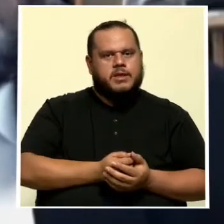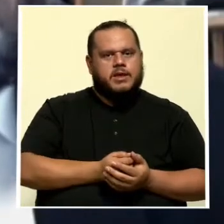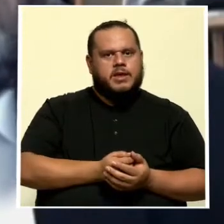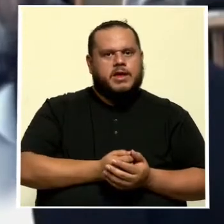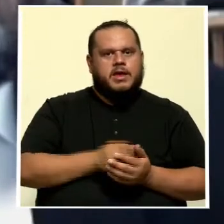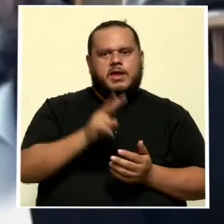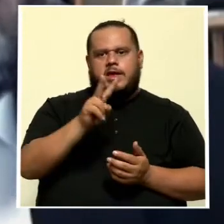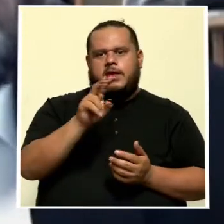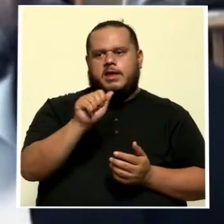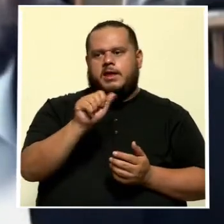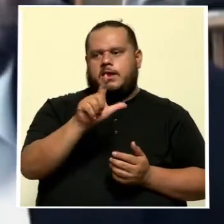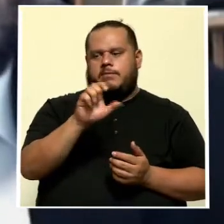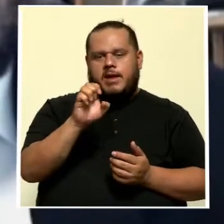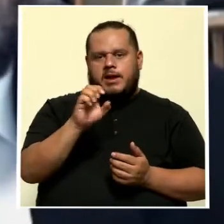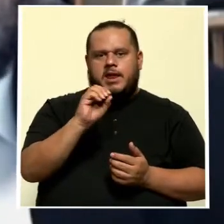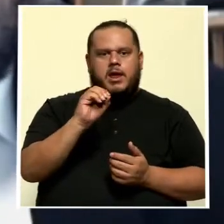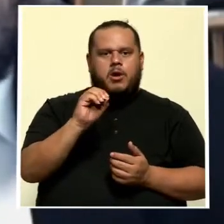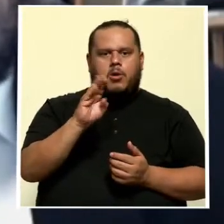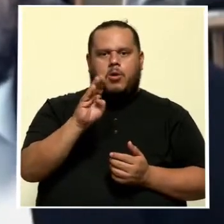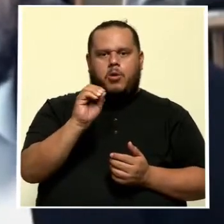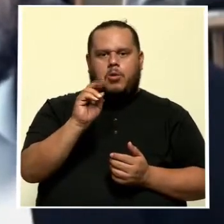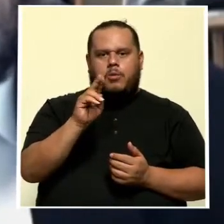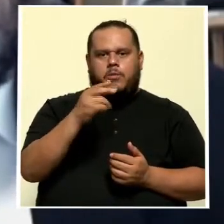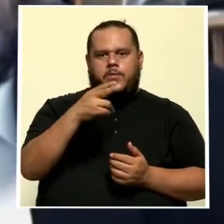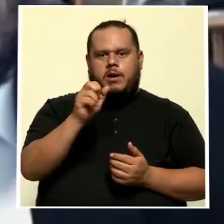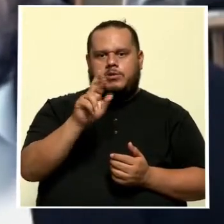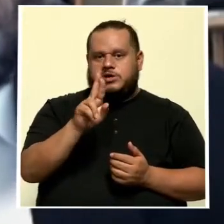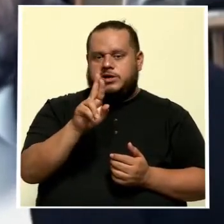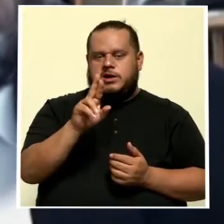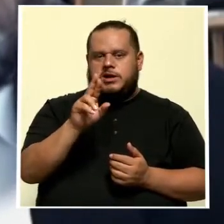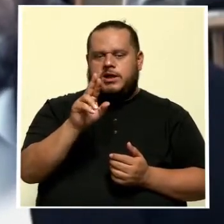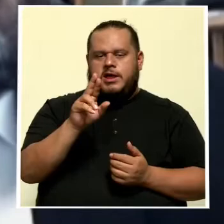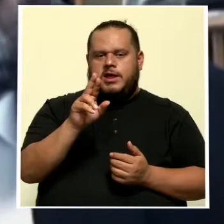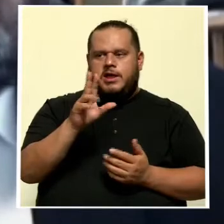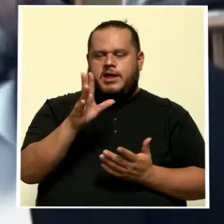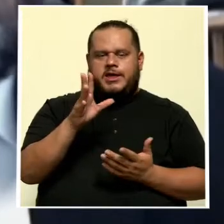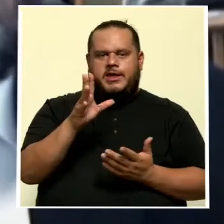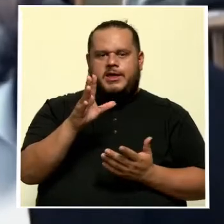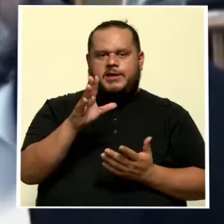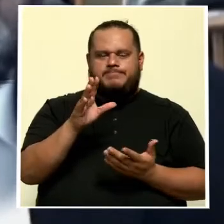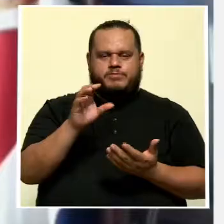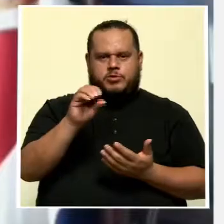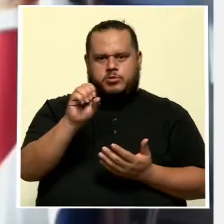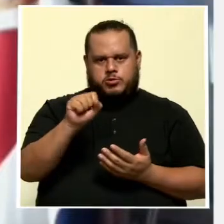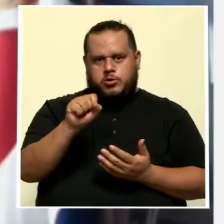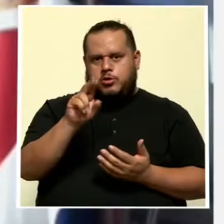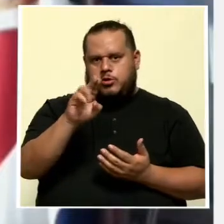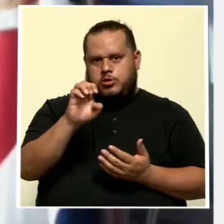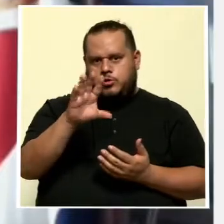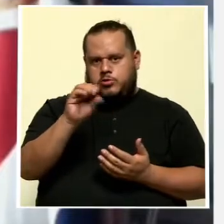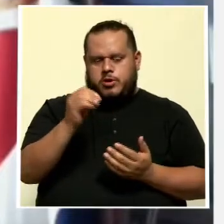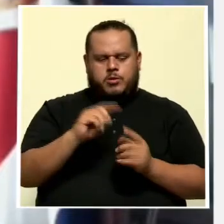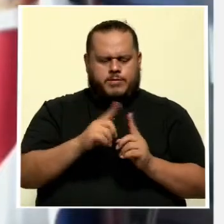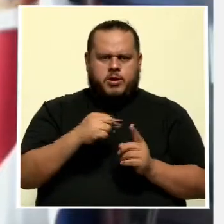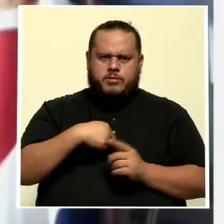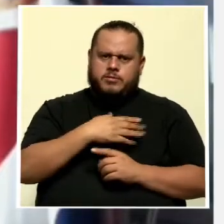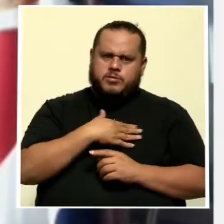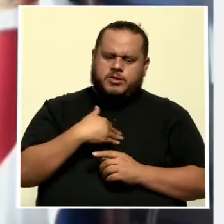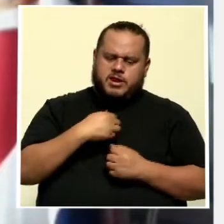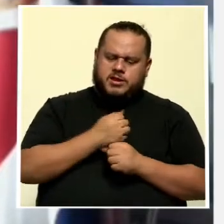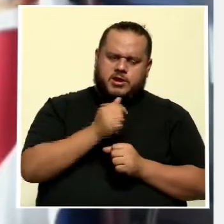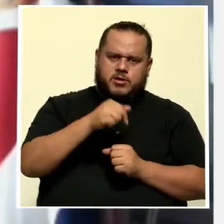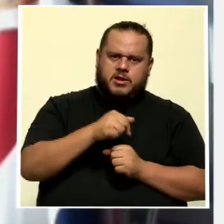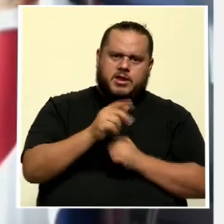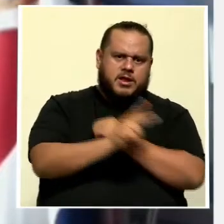vale o voucher sueco, ¿verdad? Pero yo querría hacer una cosa innovadora en nuestro país, ¿verdad? Por supuesto, esto se